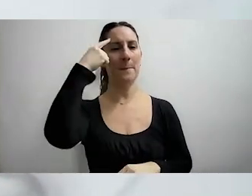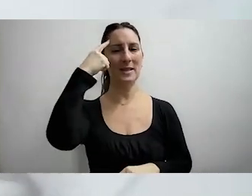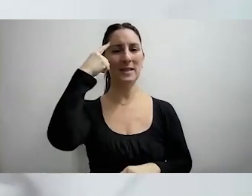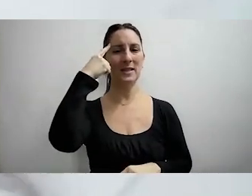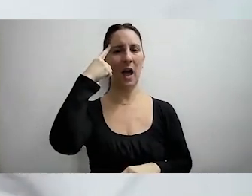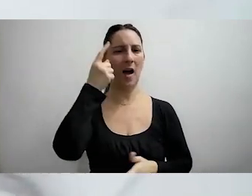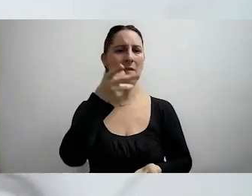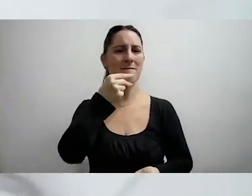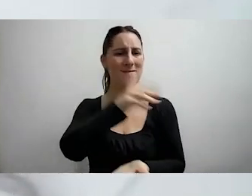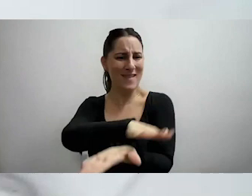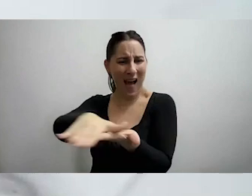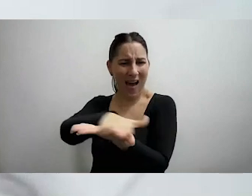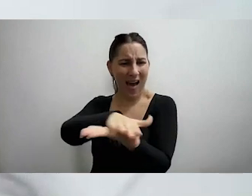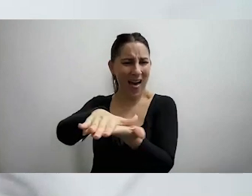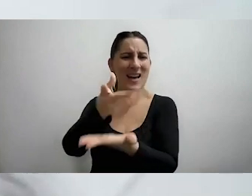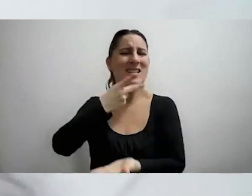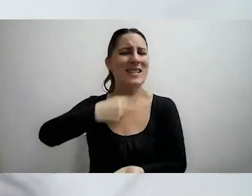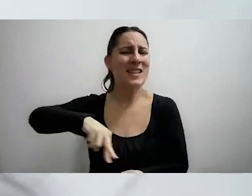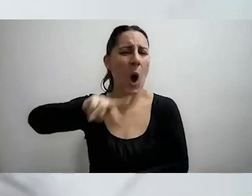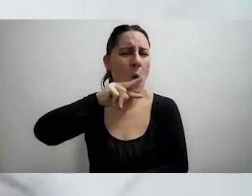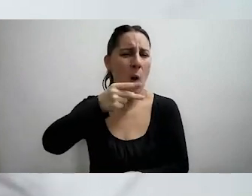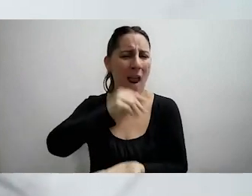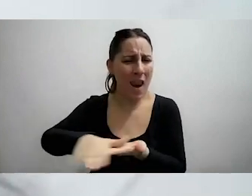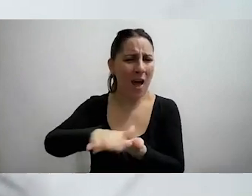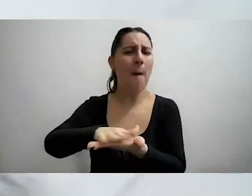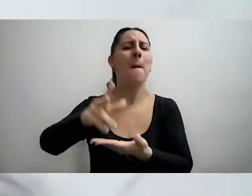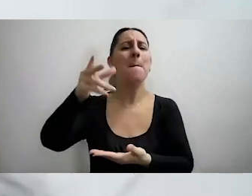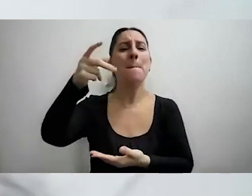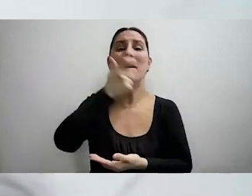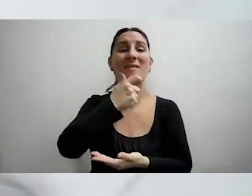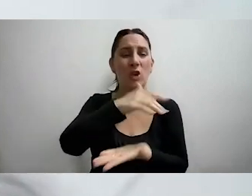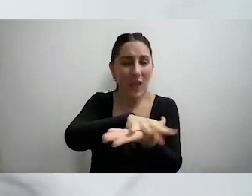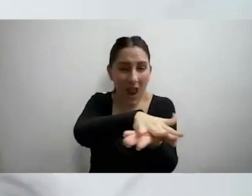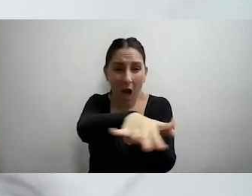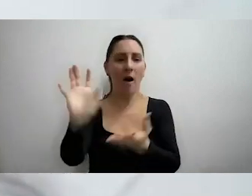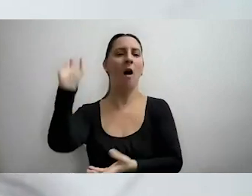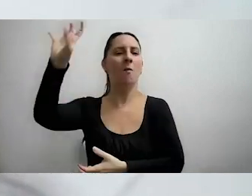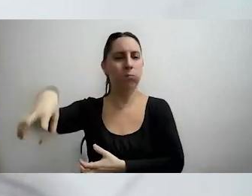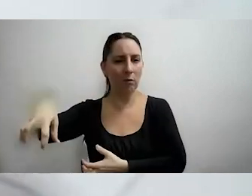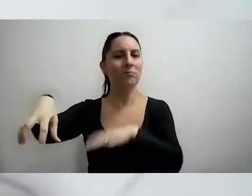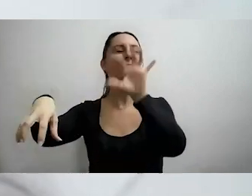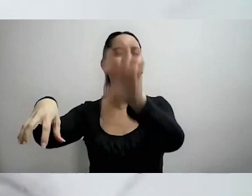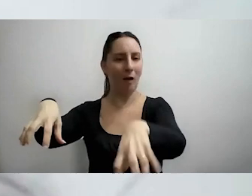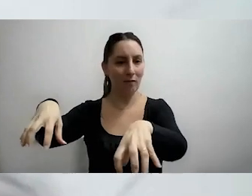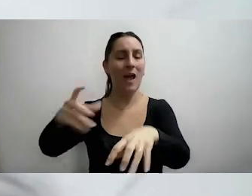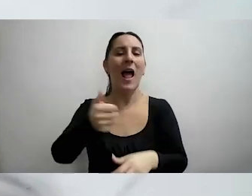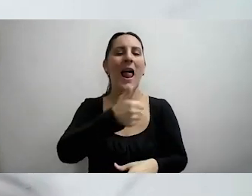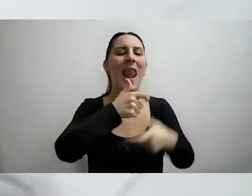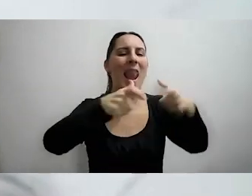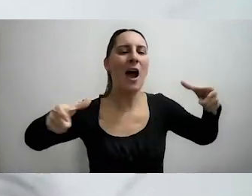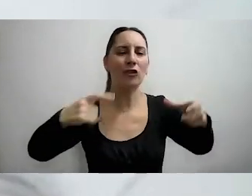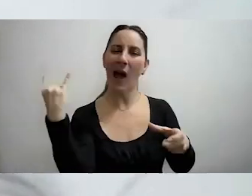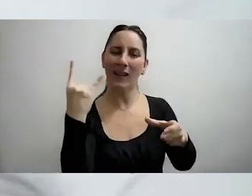desértico como San Juan o como zonas desérticas de Mendoza, generar lagos artificiales,